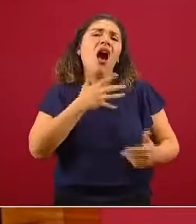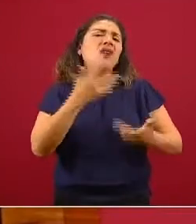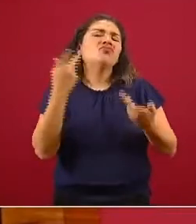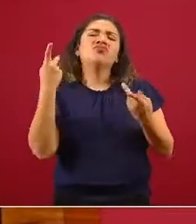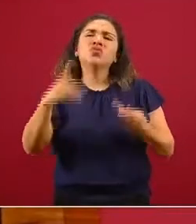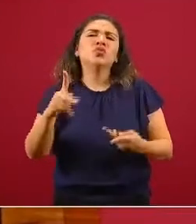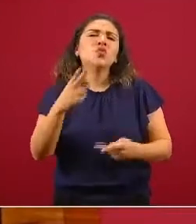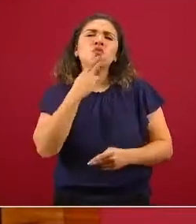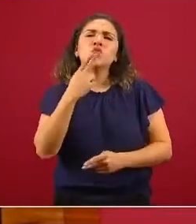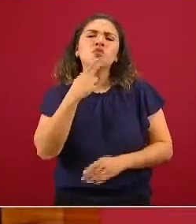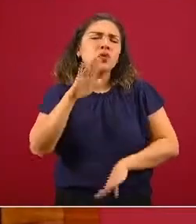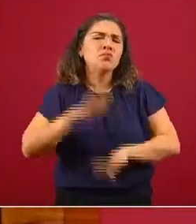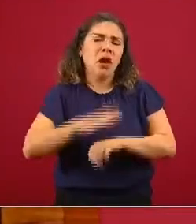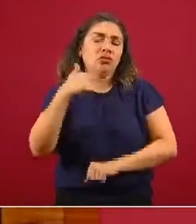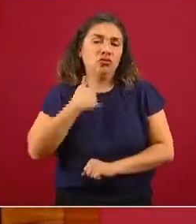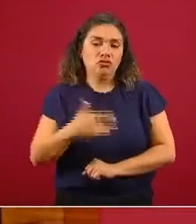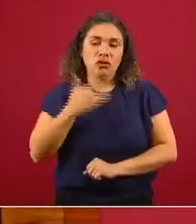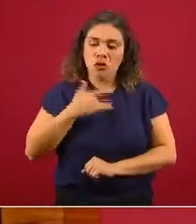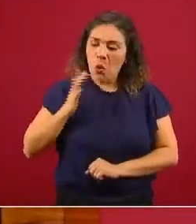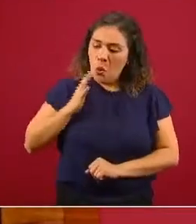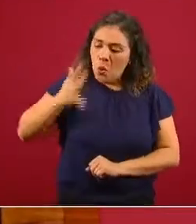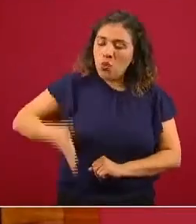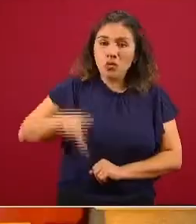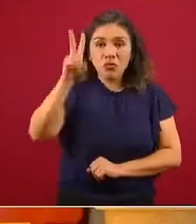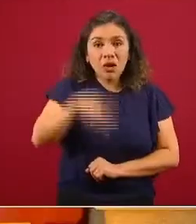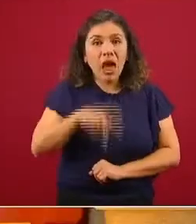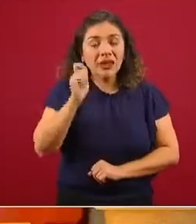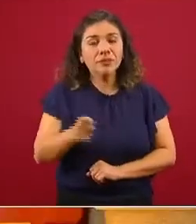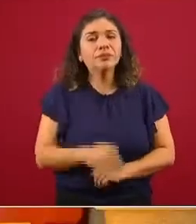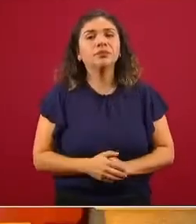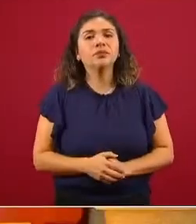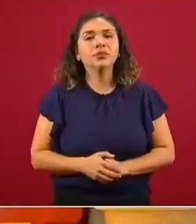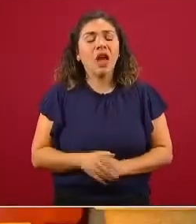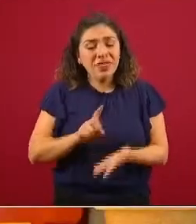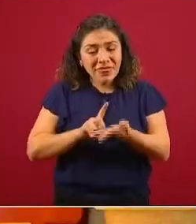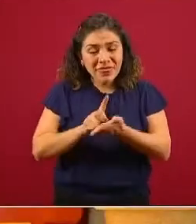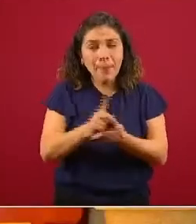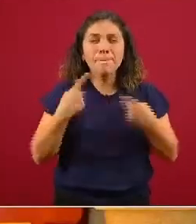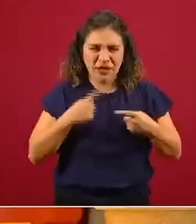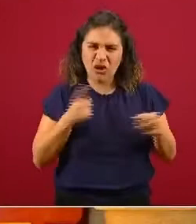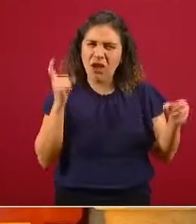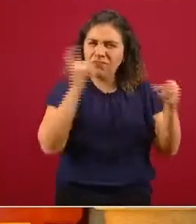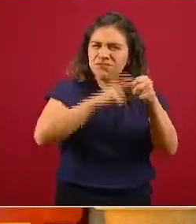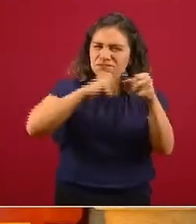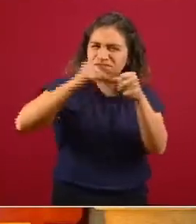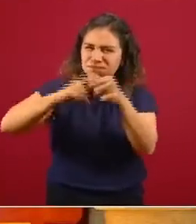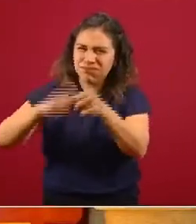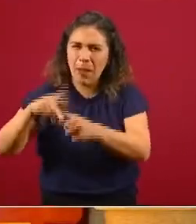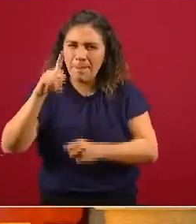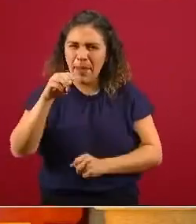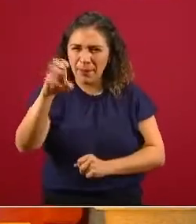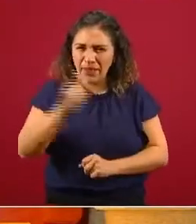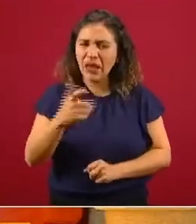ventaja que la verdad nos llena de mucho orgullo. Todos los derechohabientes tenemos su expediente de